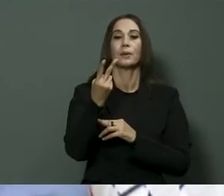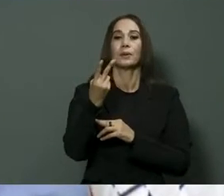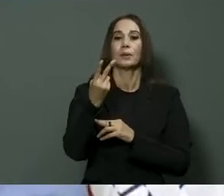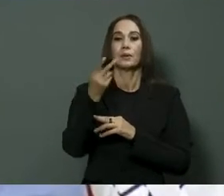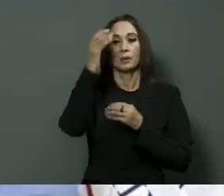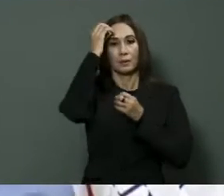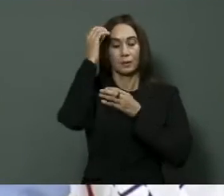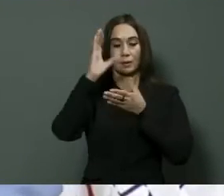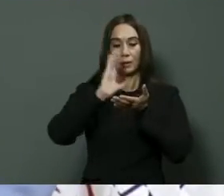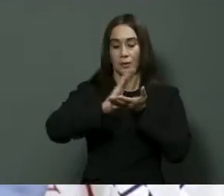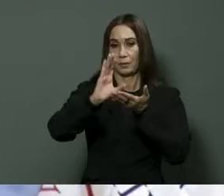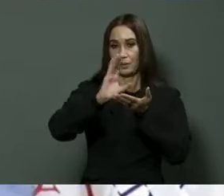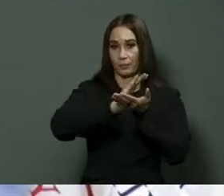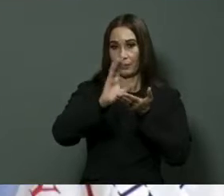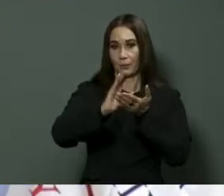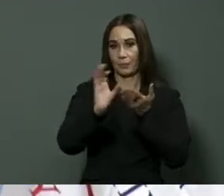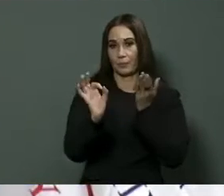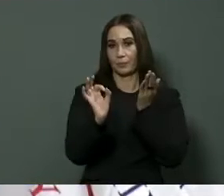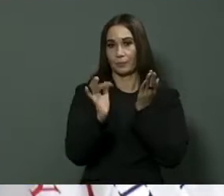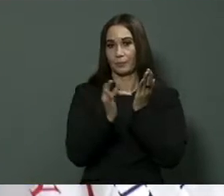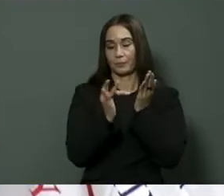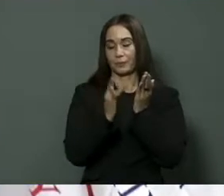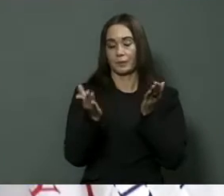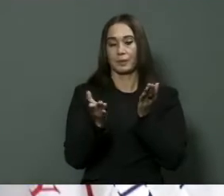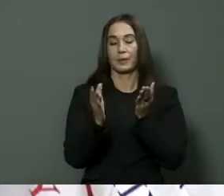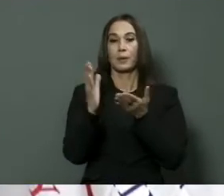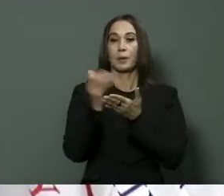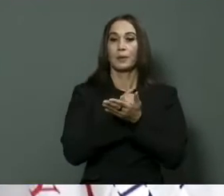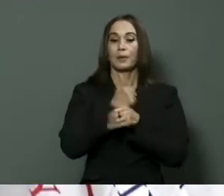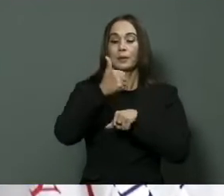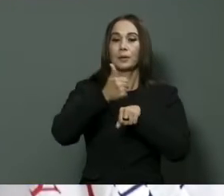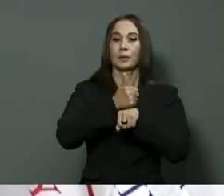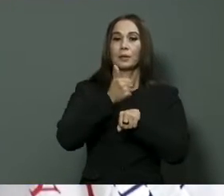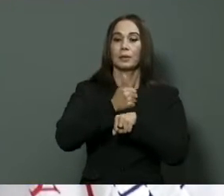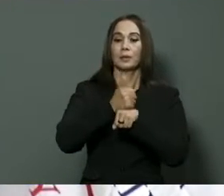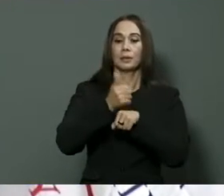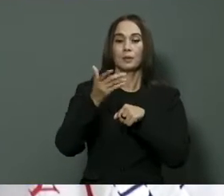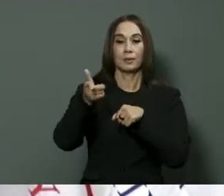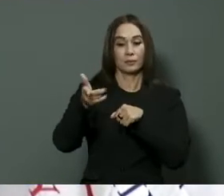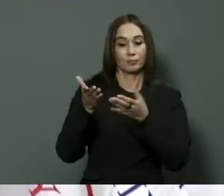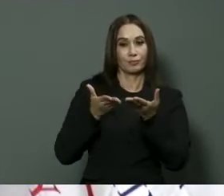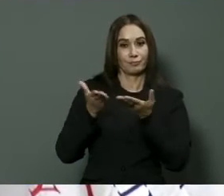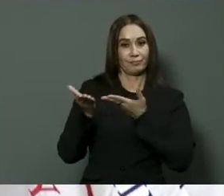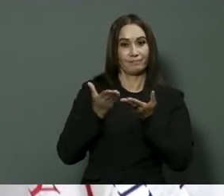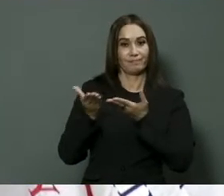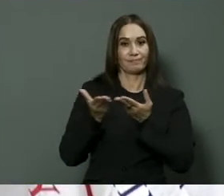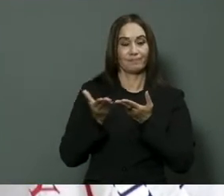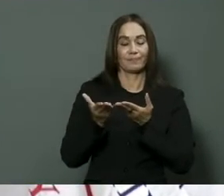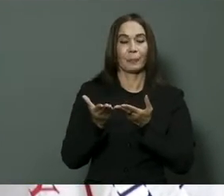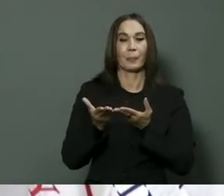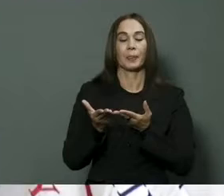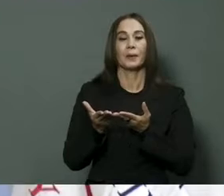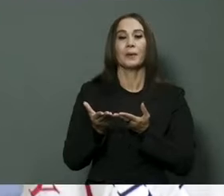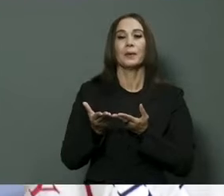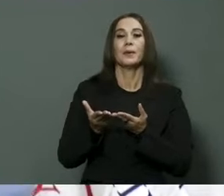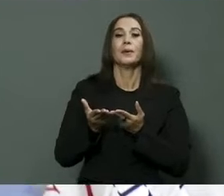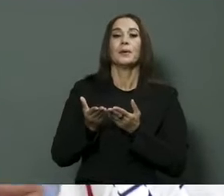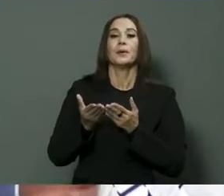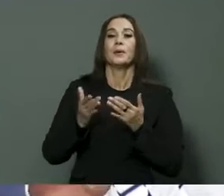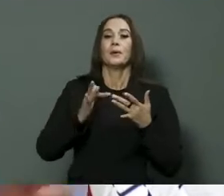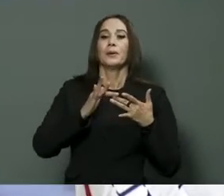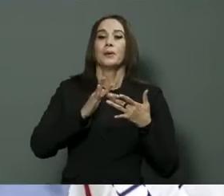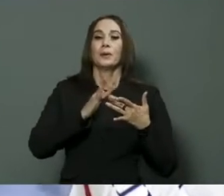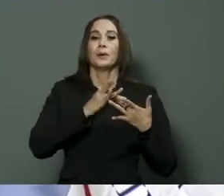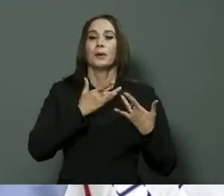en informática, aprovechando las instalaciones que nos han brindado con la puerta y el